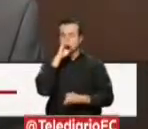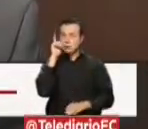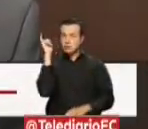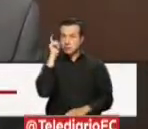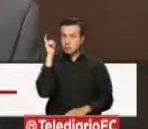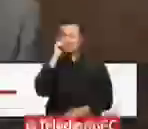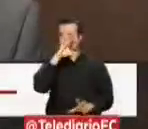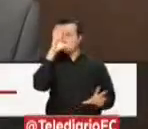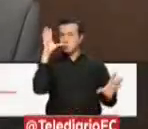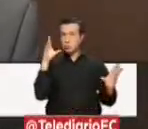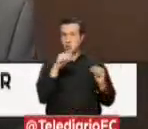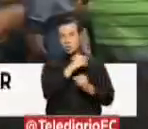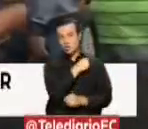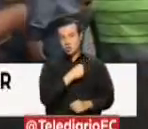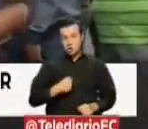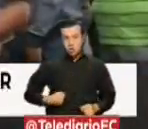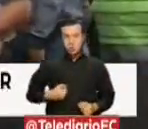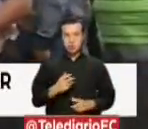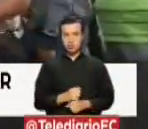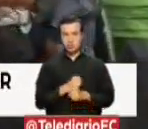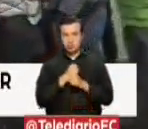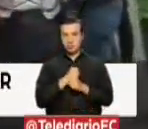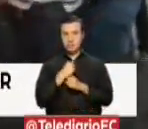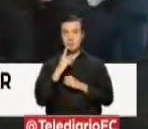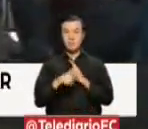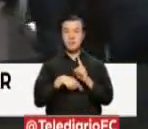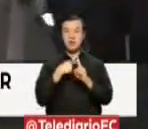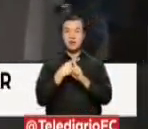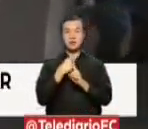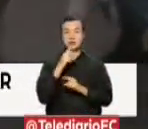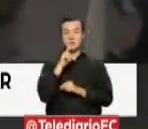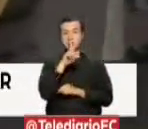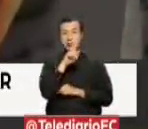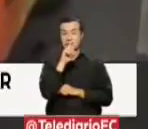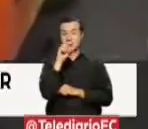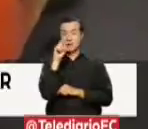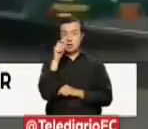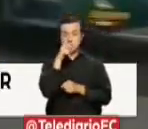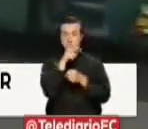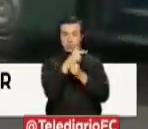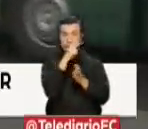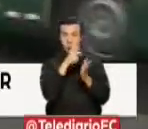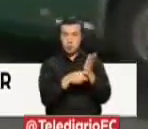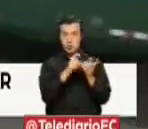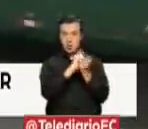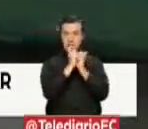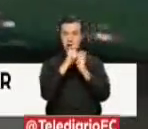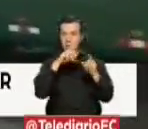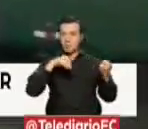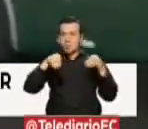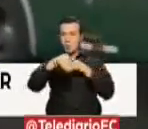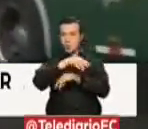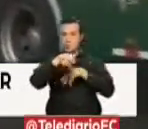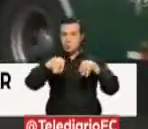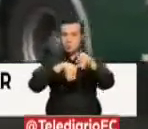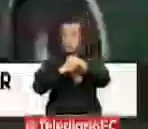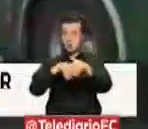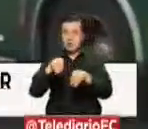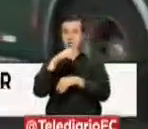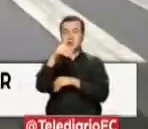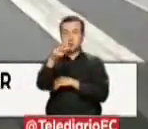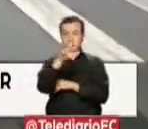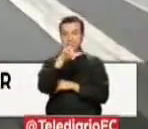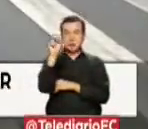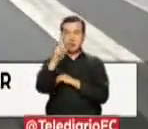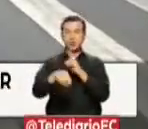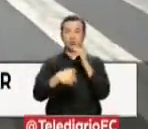tiene activado el kit de seguridad. A esto se sumará la reubicación de 100 radares hasta diciembre y 300 más en los días posteriores. Todo esto